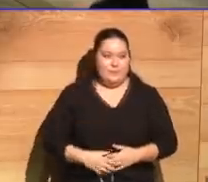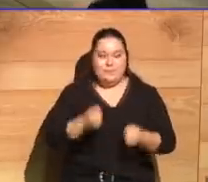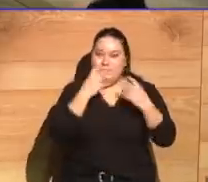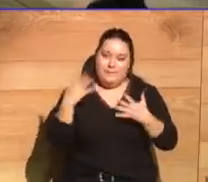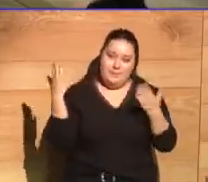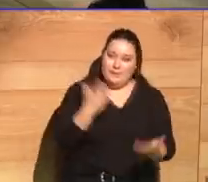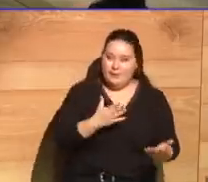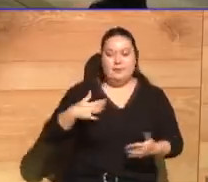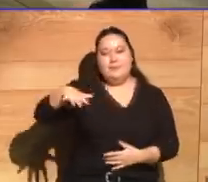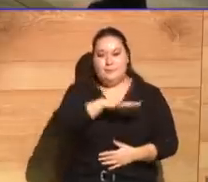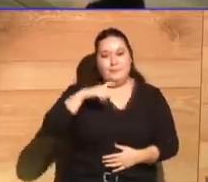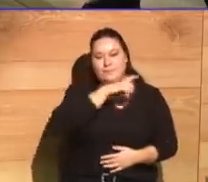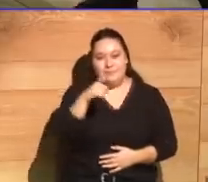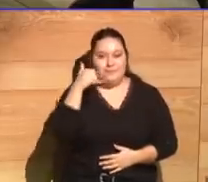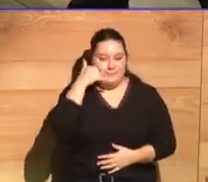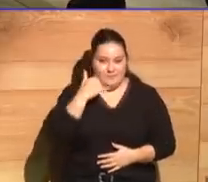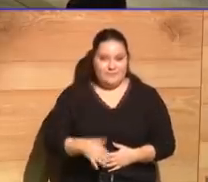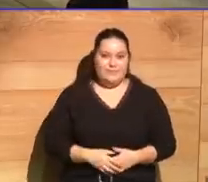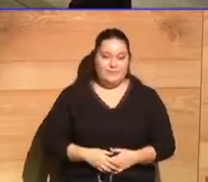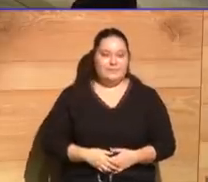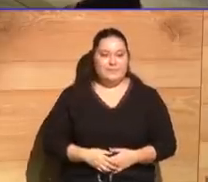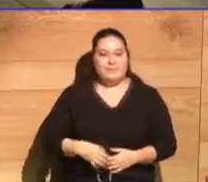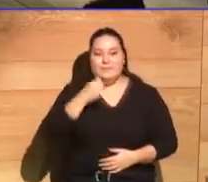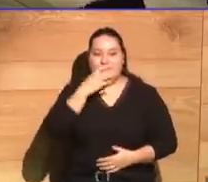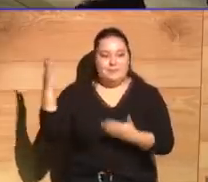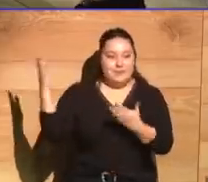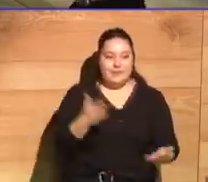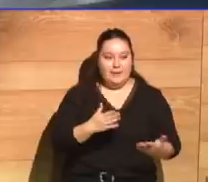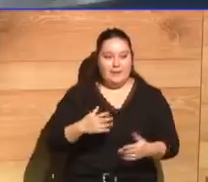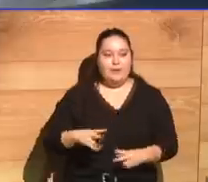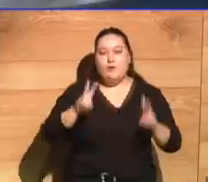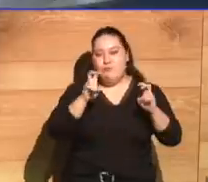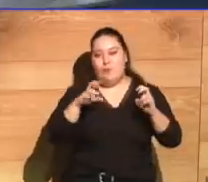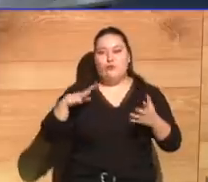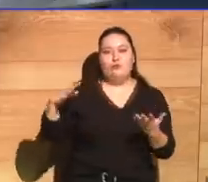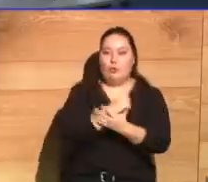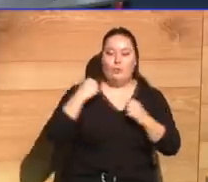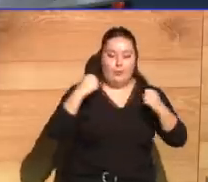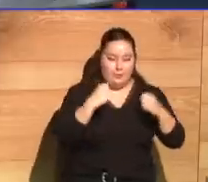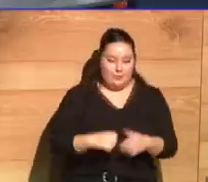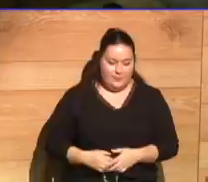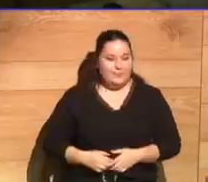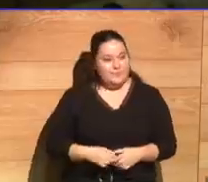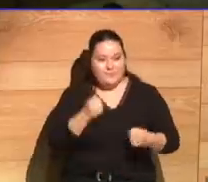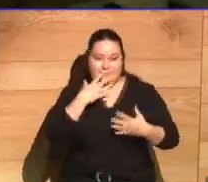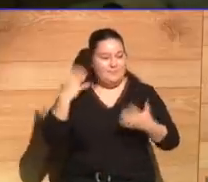¡Bienvenidos al Espacio Fundación Telefónica! ¡Bienvenidos al nuevo Todopoderoso!